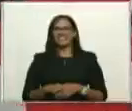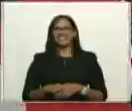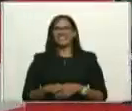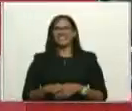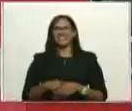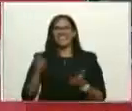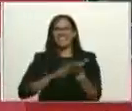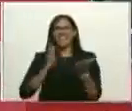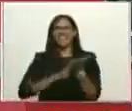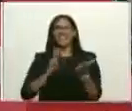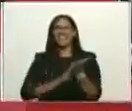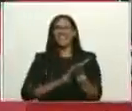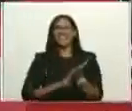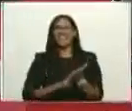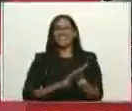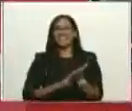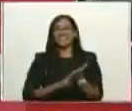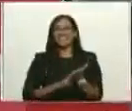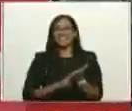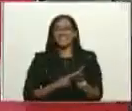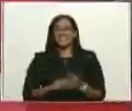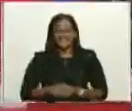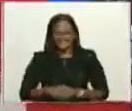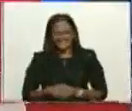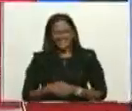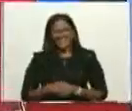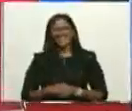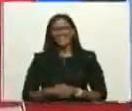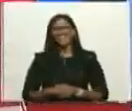Es de verdad, oíste, mira.